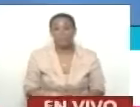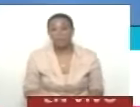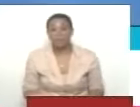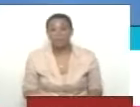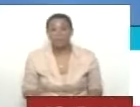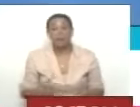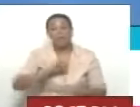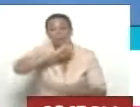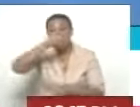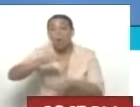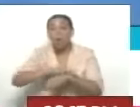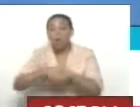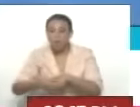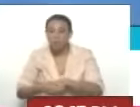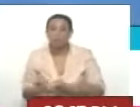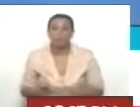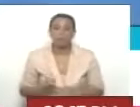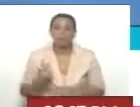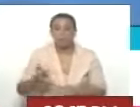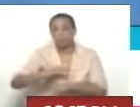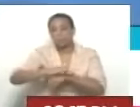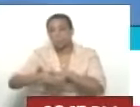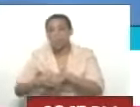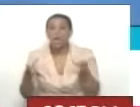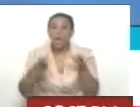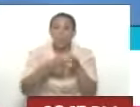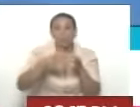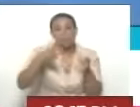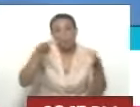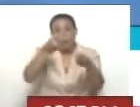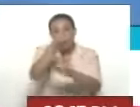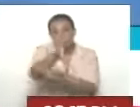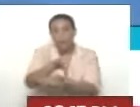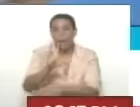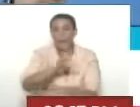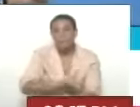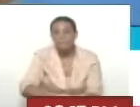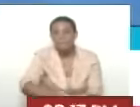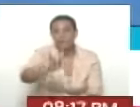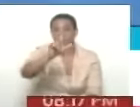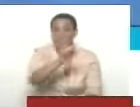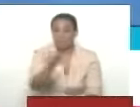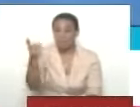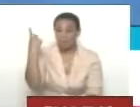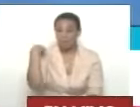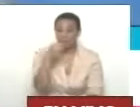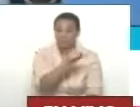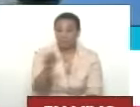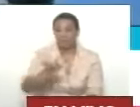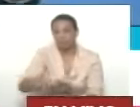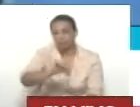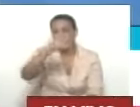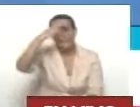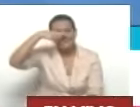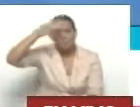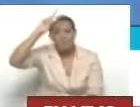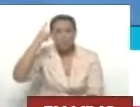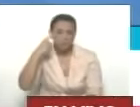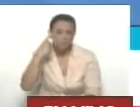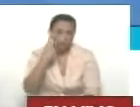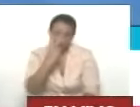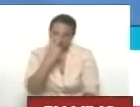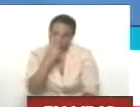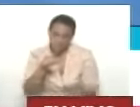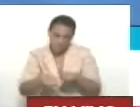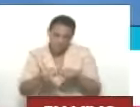Fueron Jorge y Héctor para allá. Se reunieron en México. La semana pasada. Ustedes deben saber porque ese chisme ya